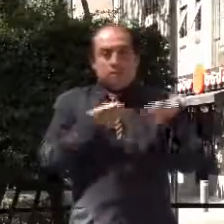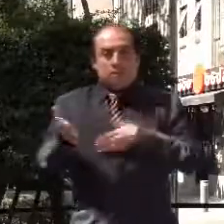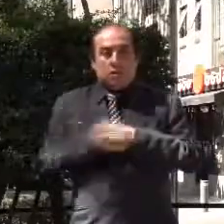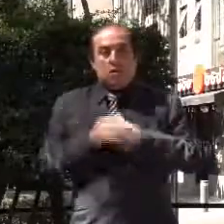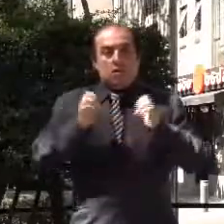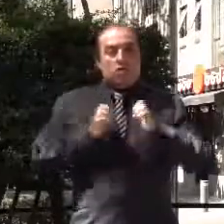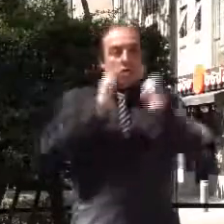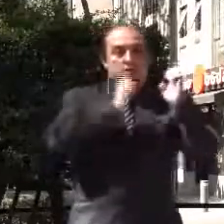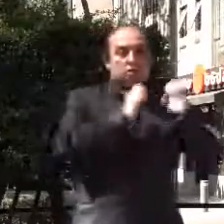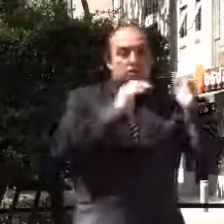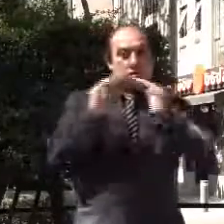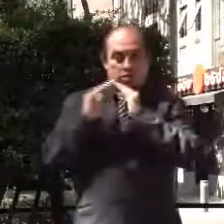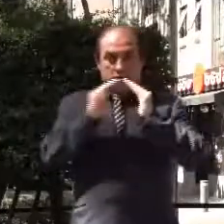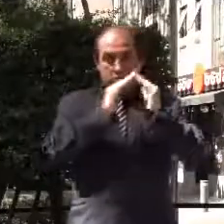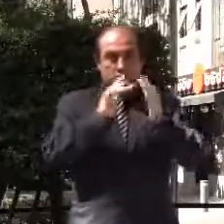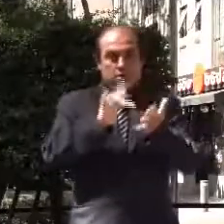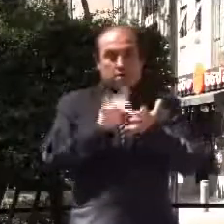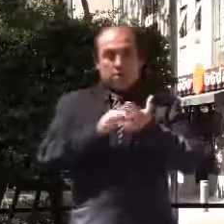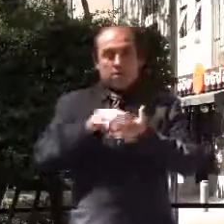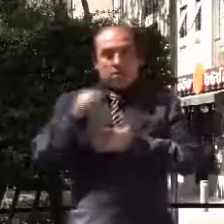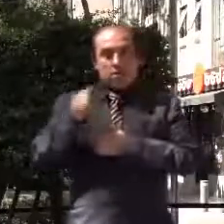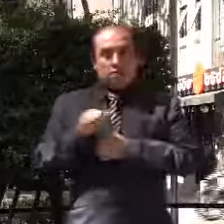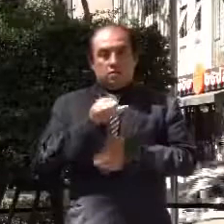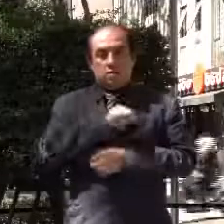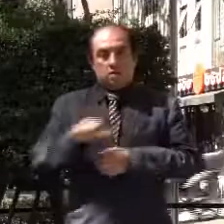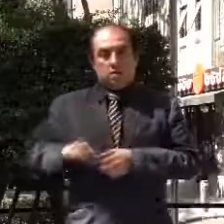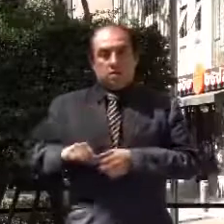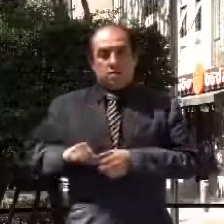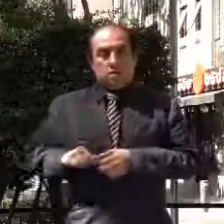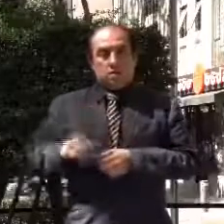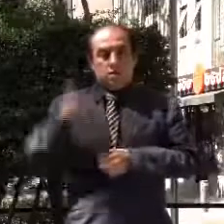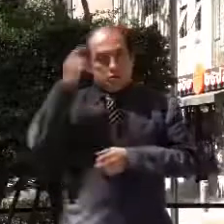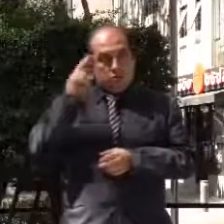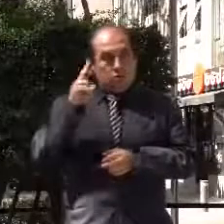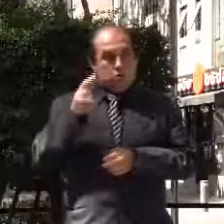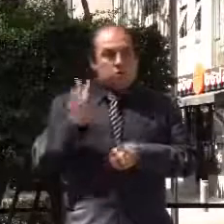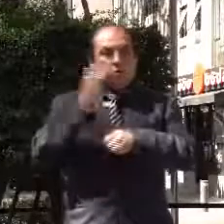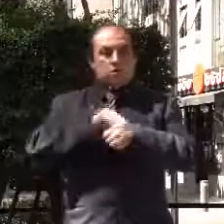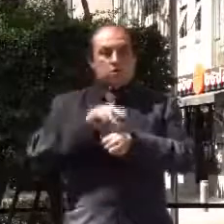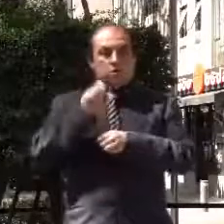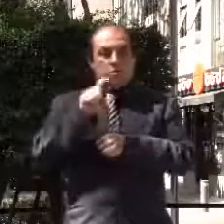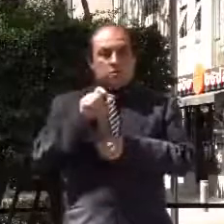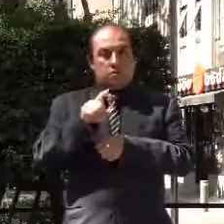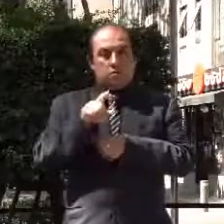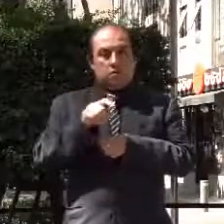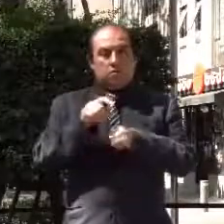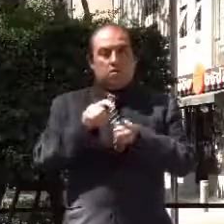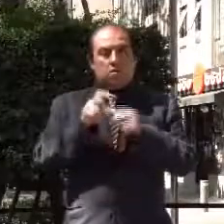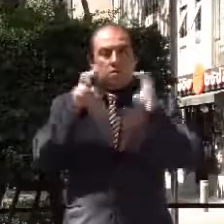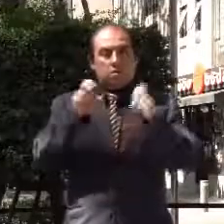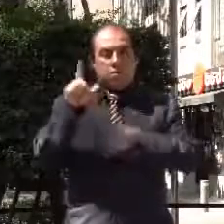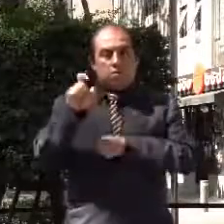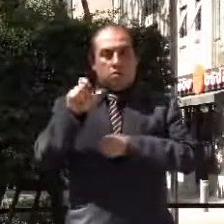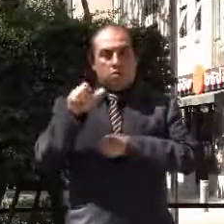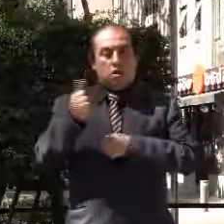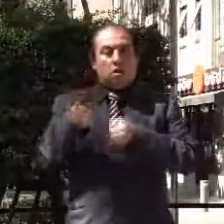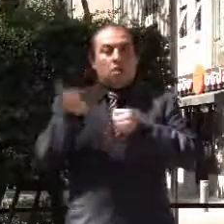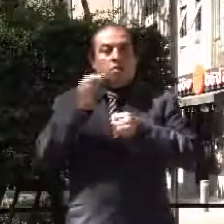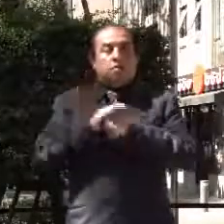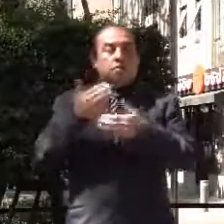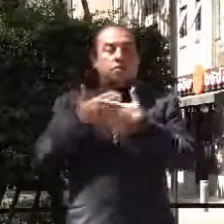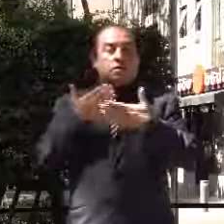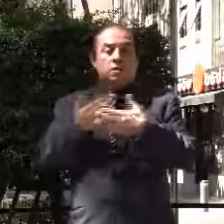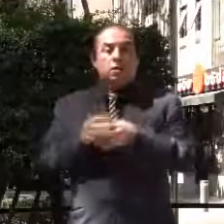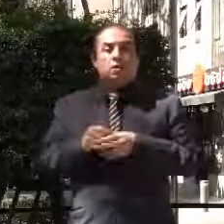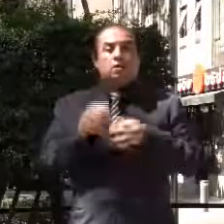principalmente. Gracias, alcalde. Y doctora, si me lo permite también, con más en este tema del agua. La administración pasada se hablaba que